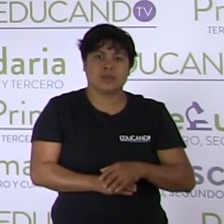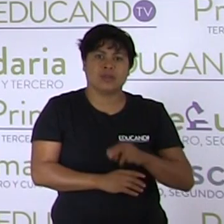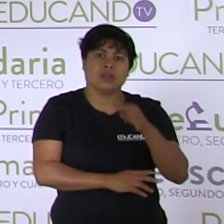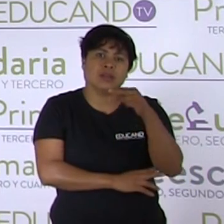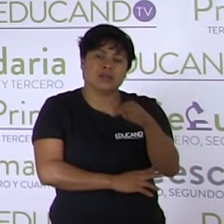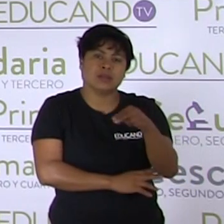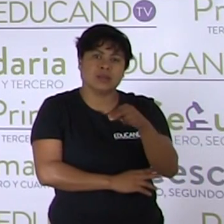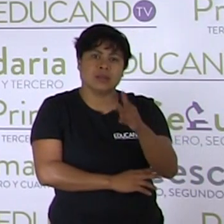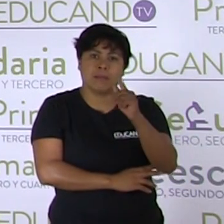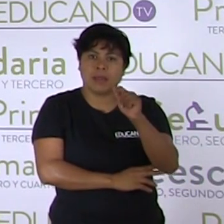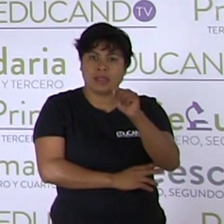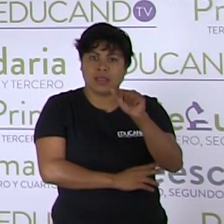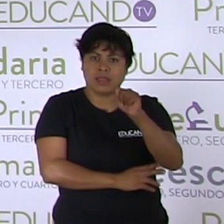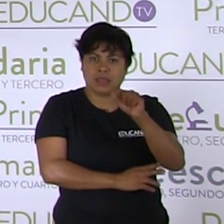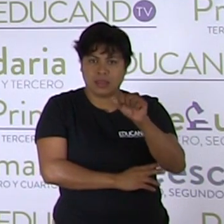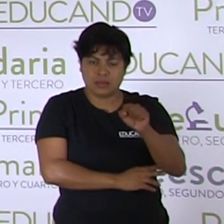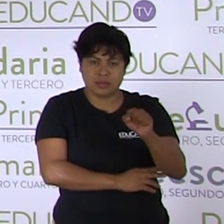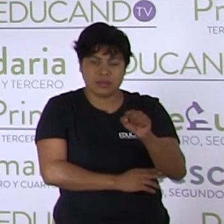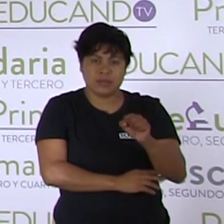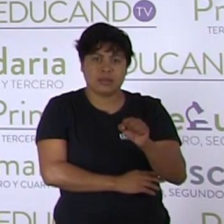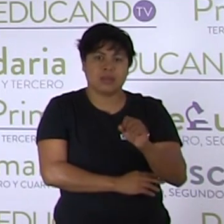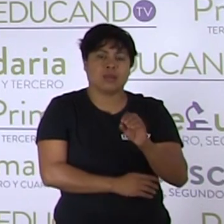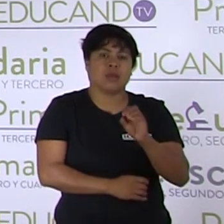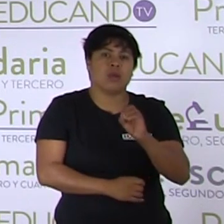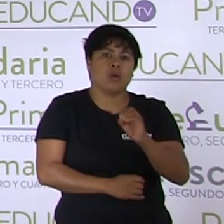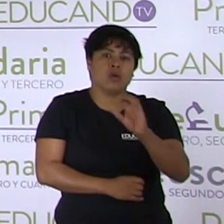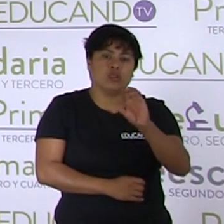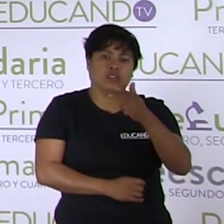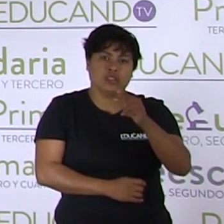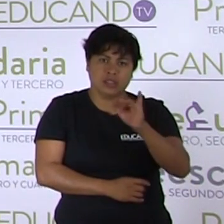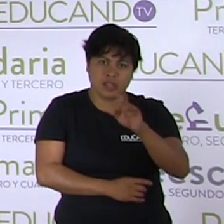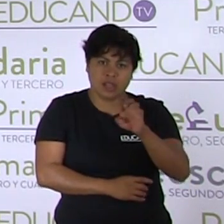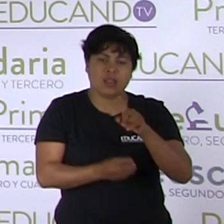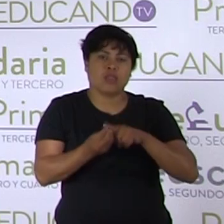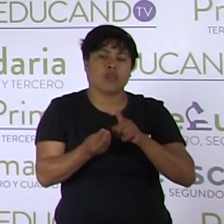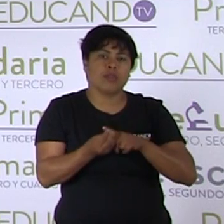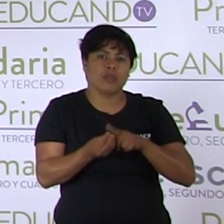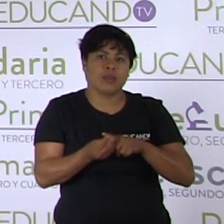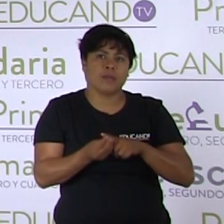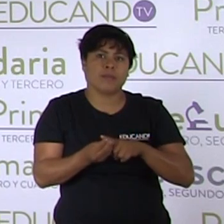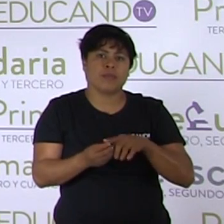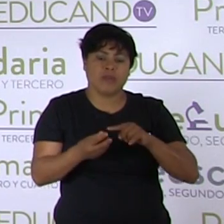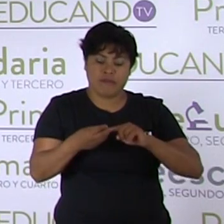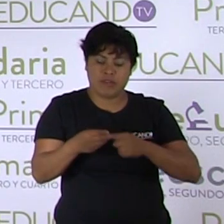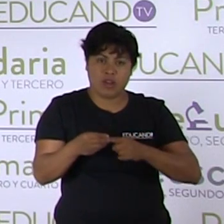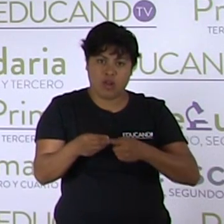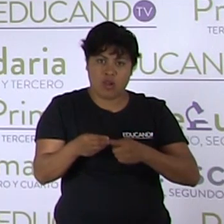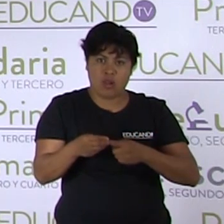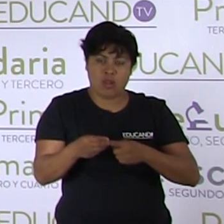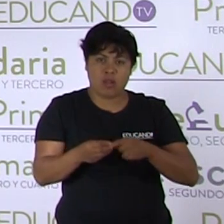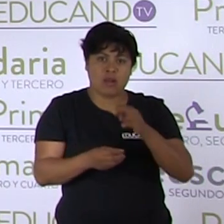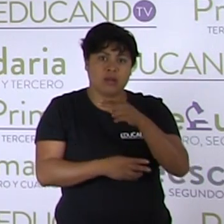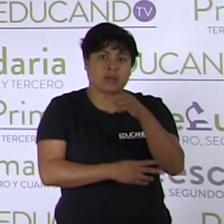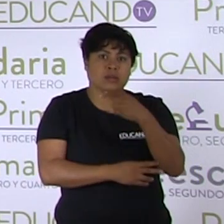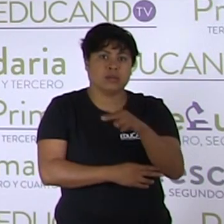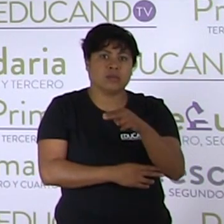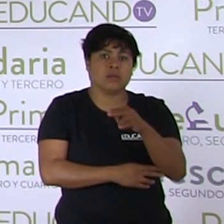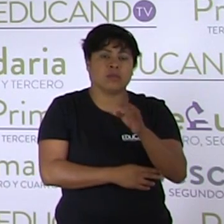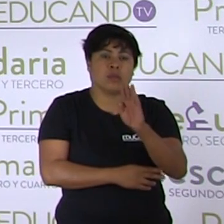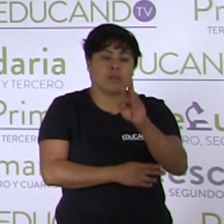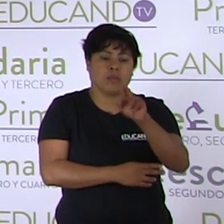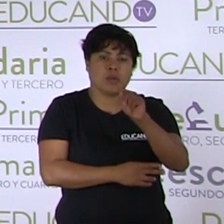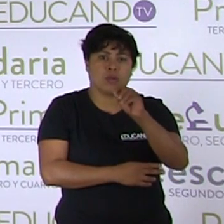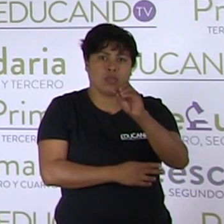llaman patatas. O bien en Chile, donde al frijol le llaman